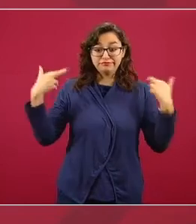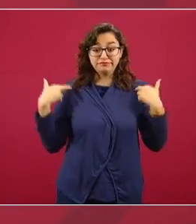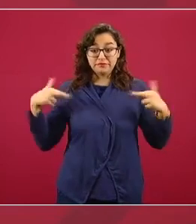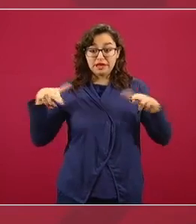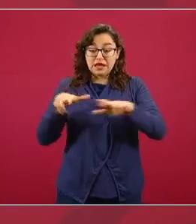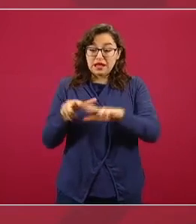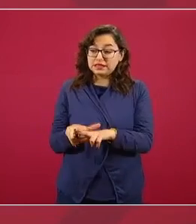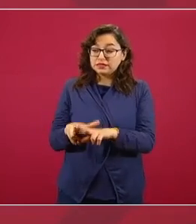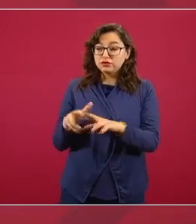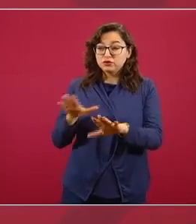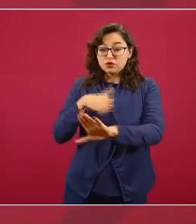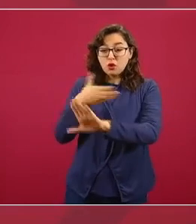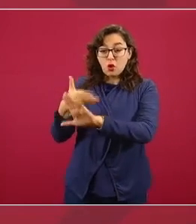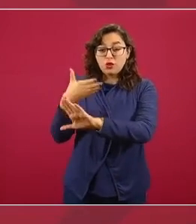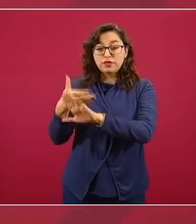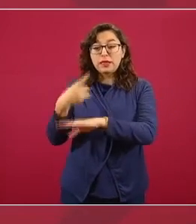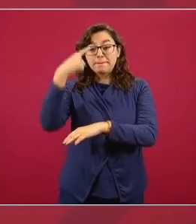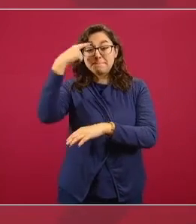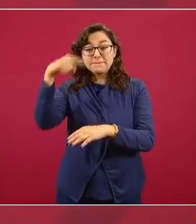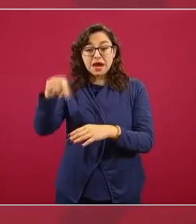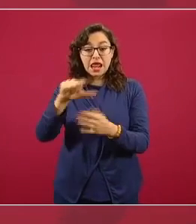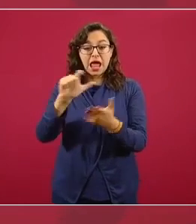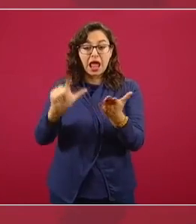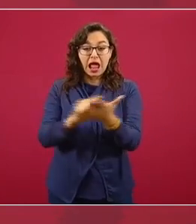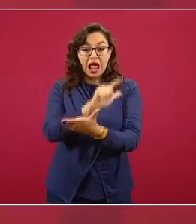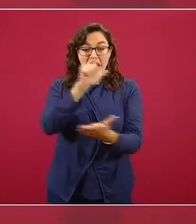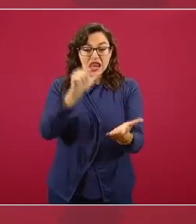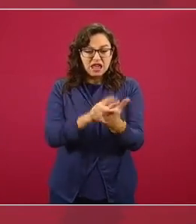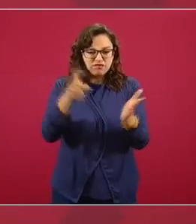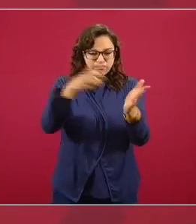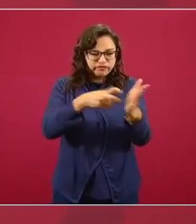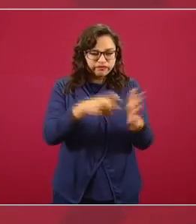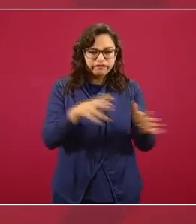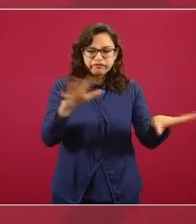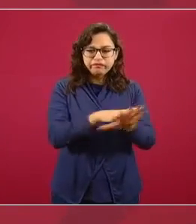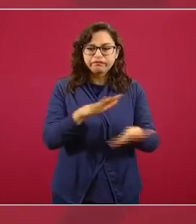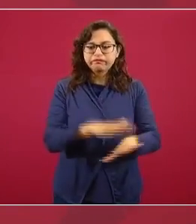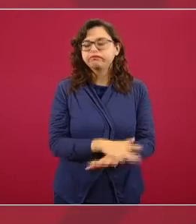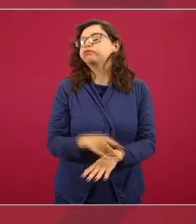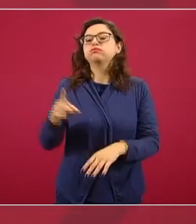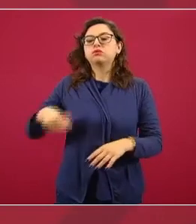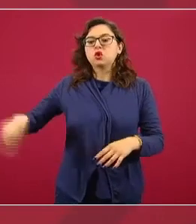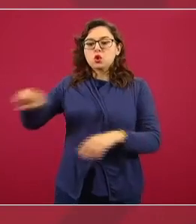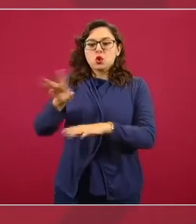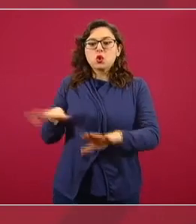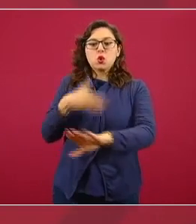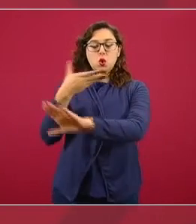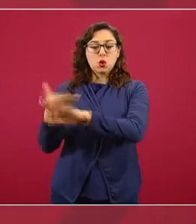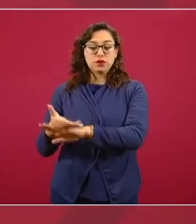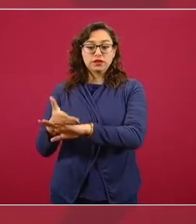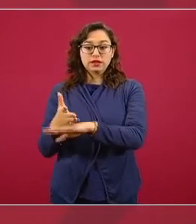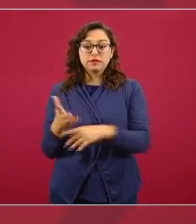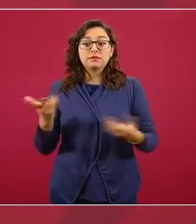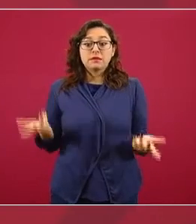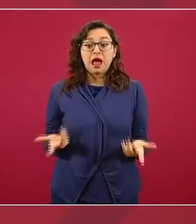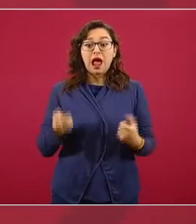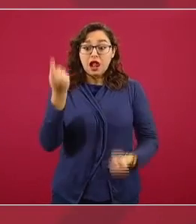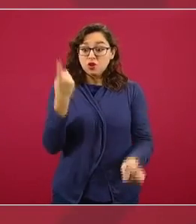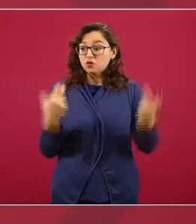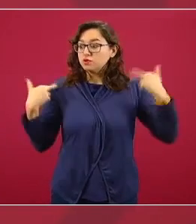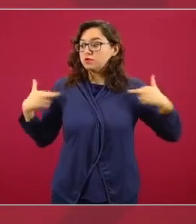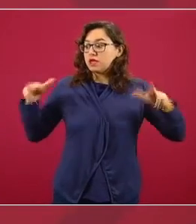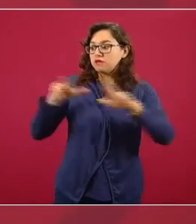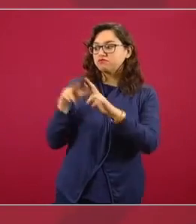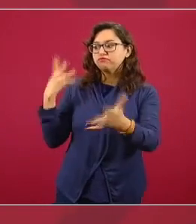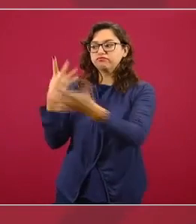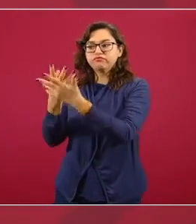magisteriales, con la acusación falsa de lavado de dinero.